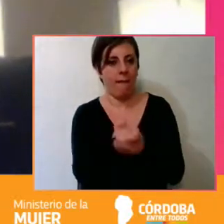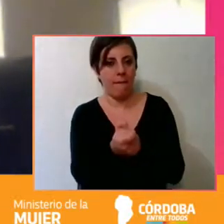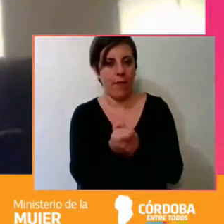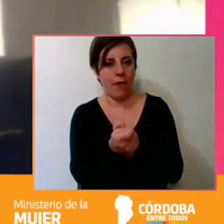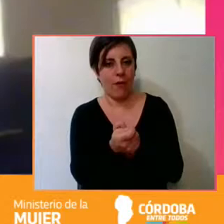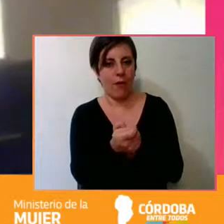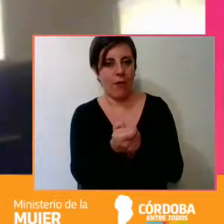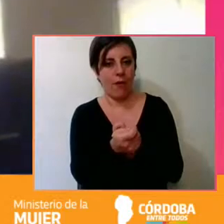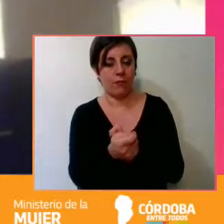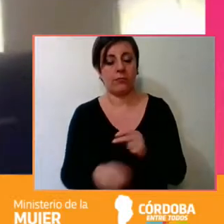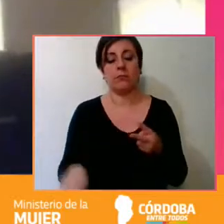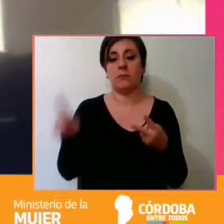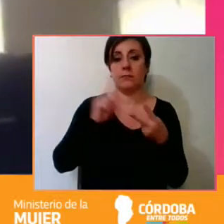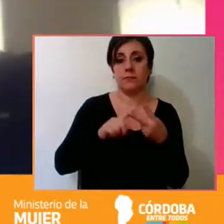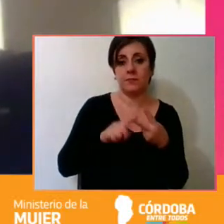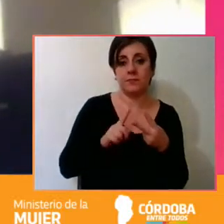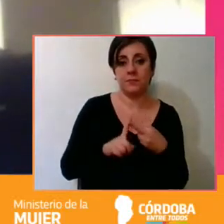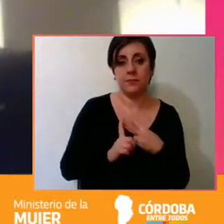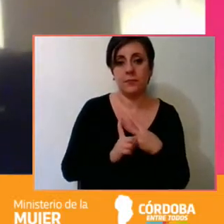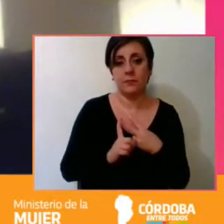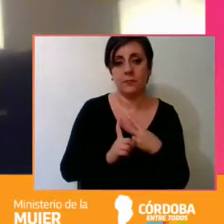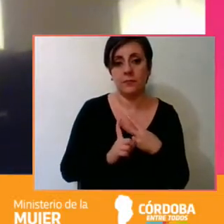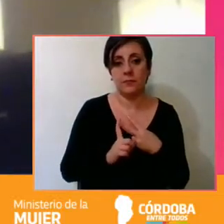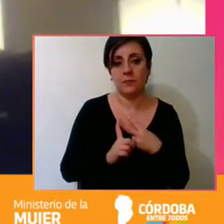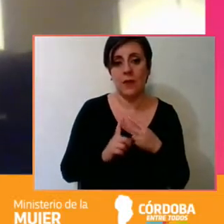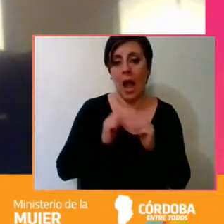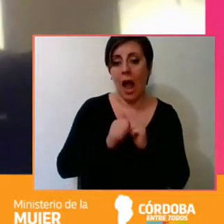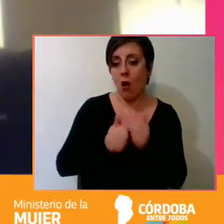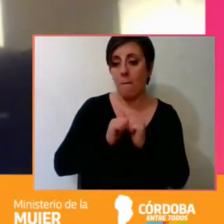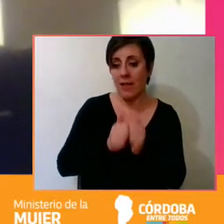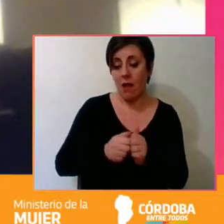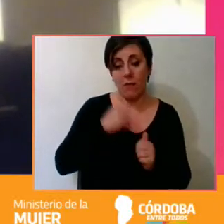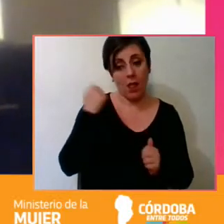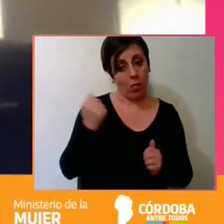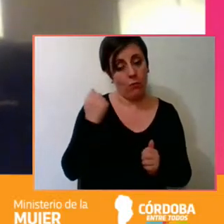Un segundo eje de nuestra acción es el acompañamiento.